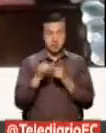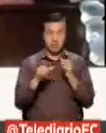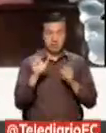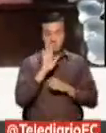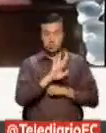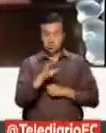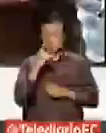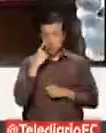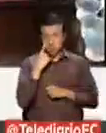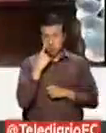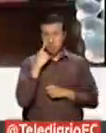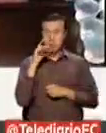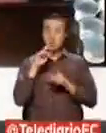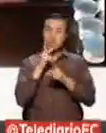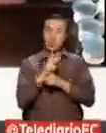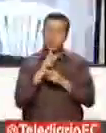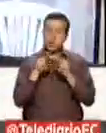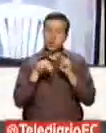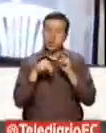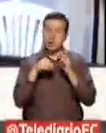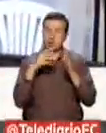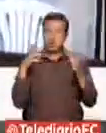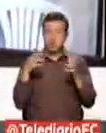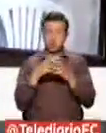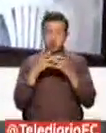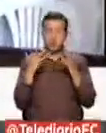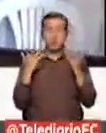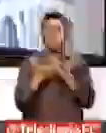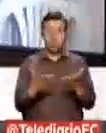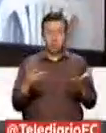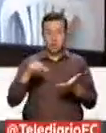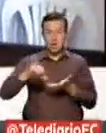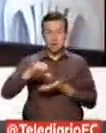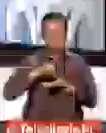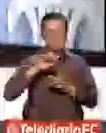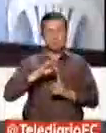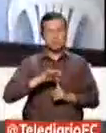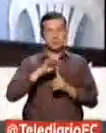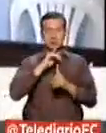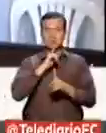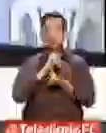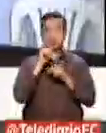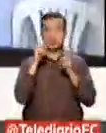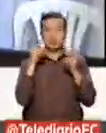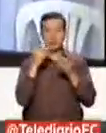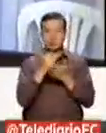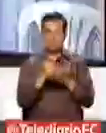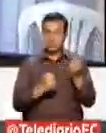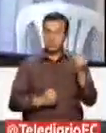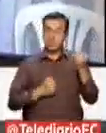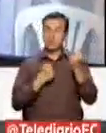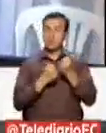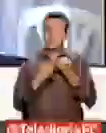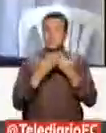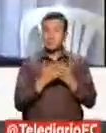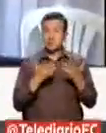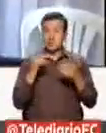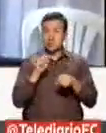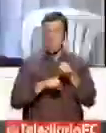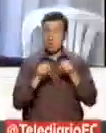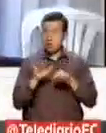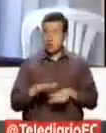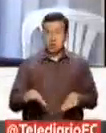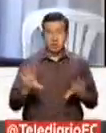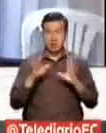la preservación del medio ambiente. Todos son hechos a base de aceites esenciales, entonces tienen un beneficio y no contaminan,